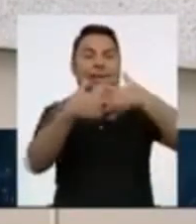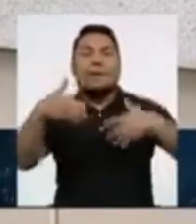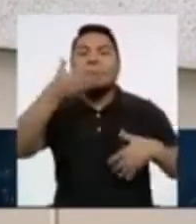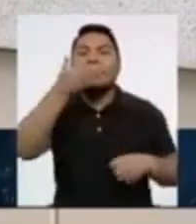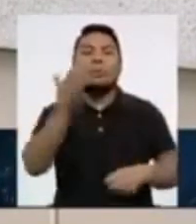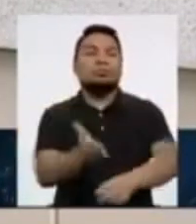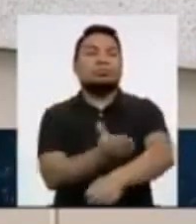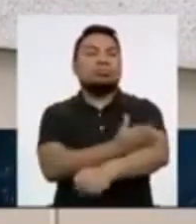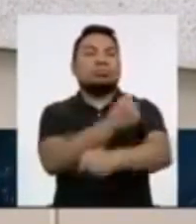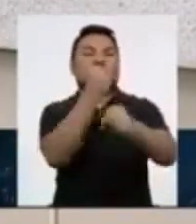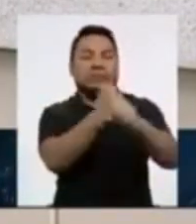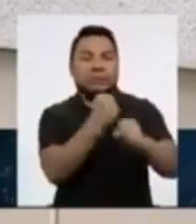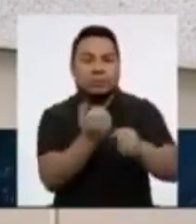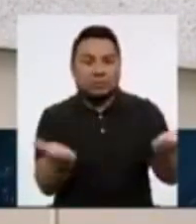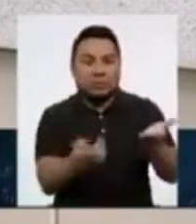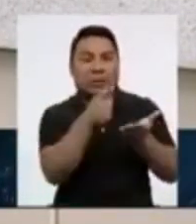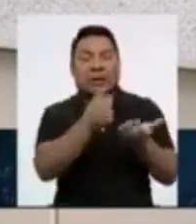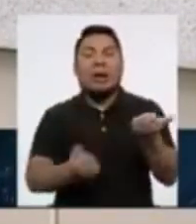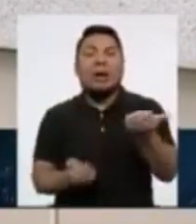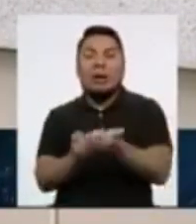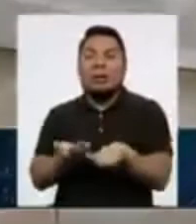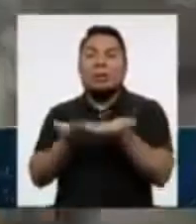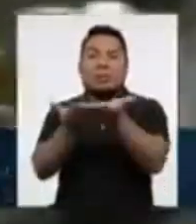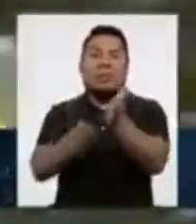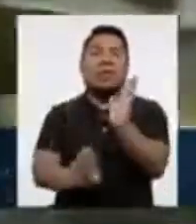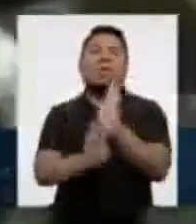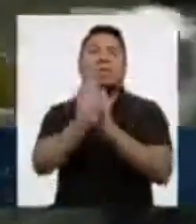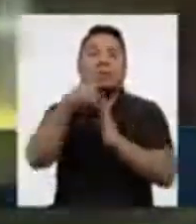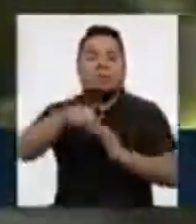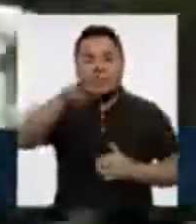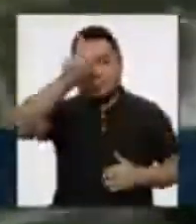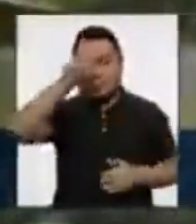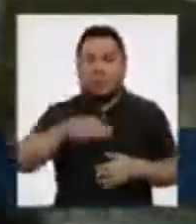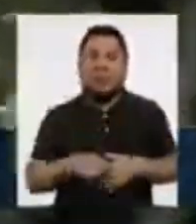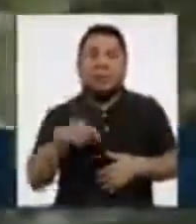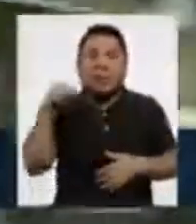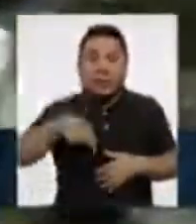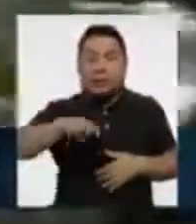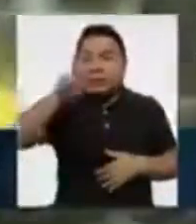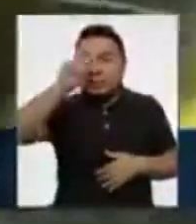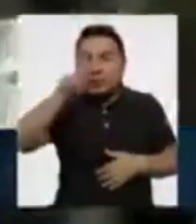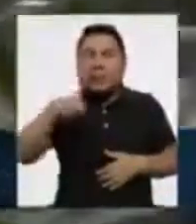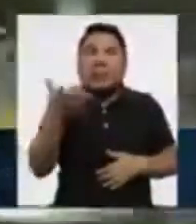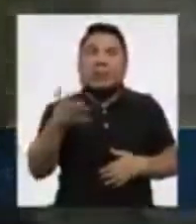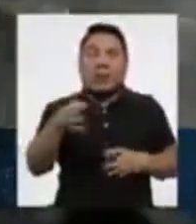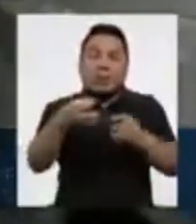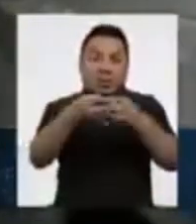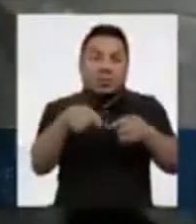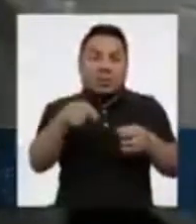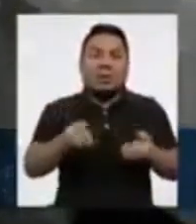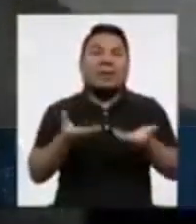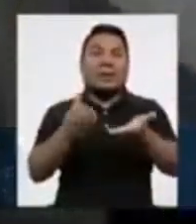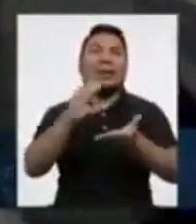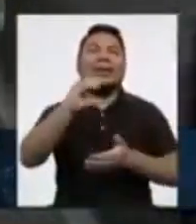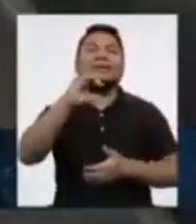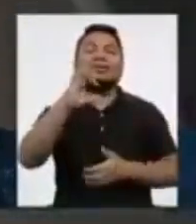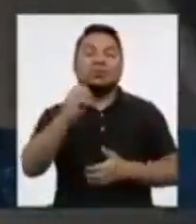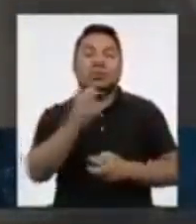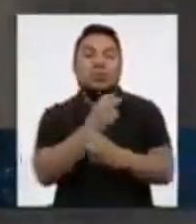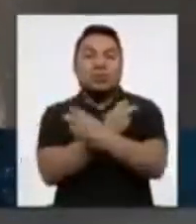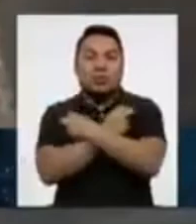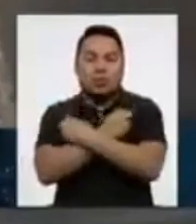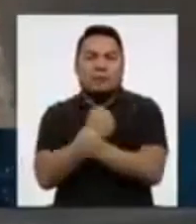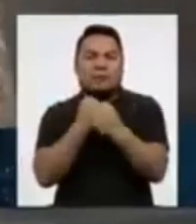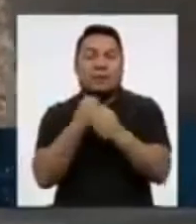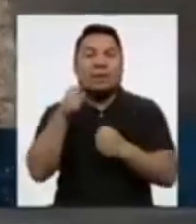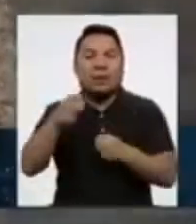y productividad, que contribuye, ¿no?, al desarrollo del país. Actualmente el Perú es importador de calcio, pero con este invento, dentro de